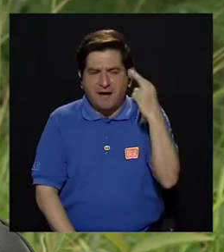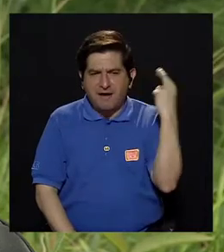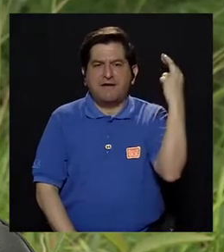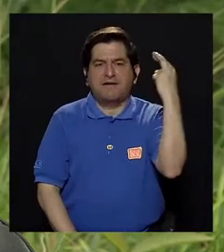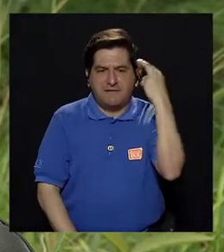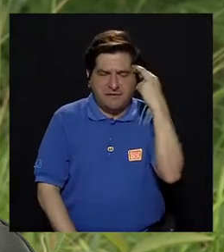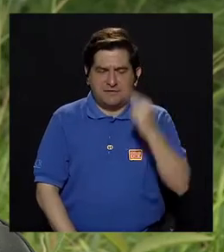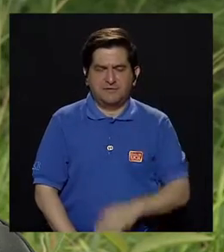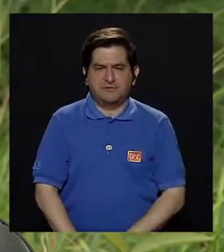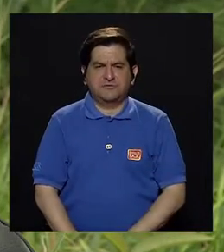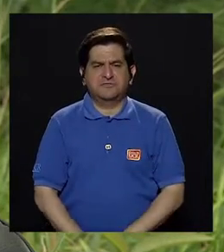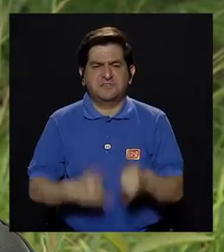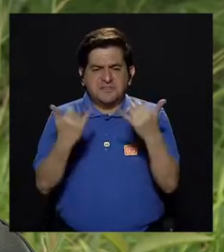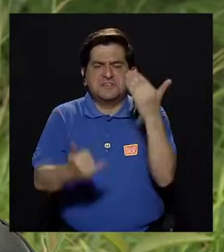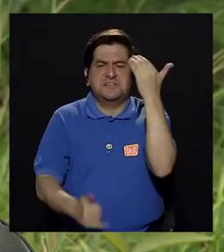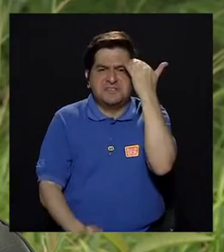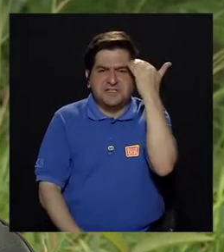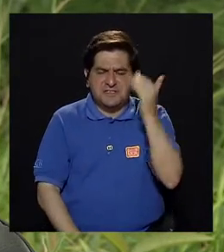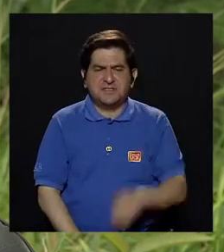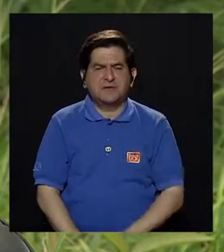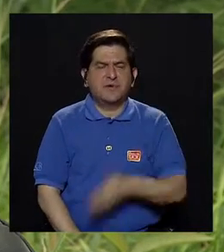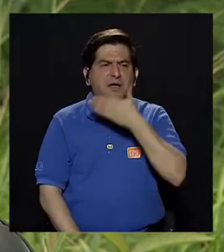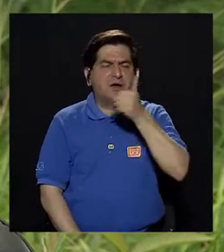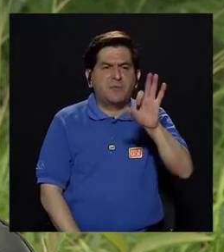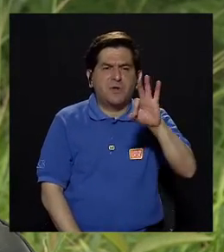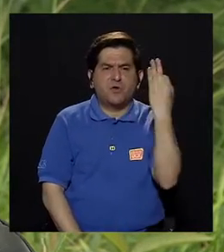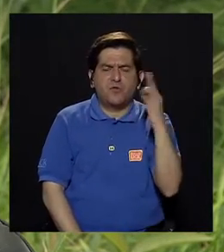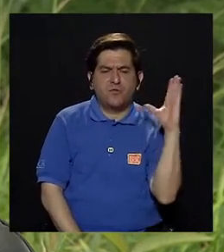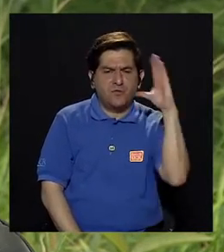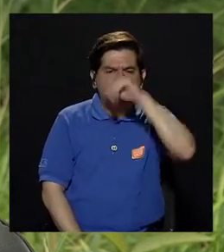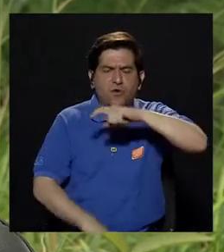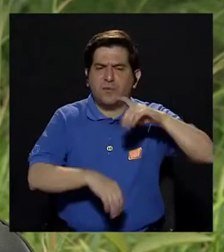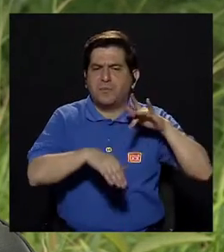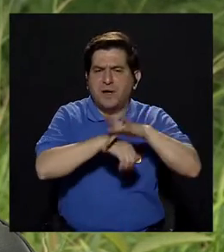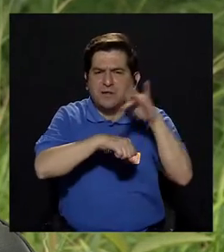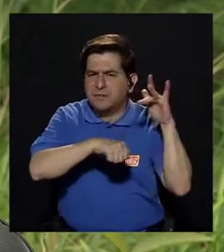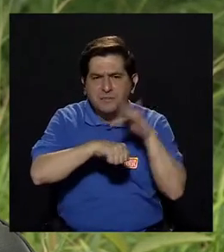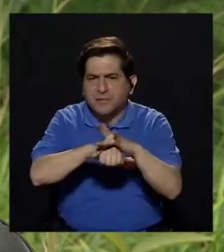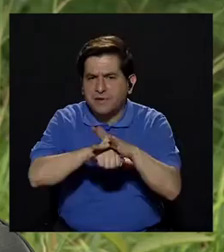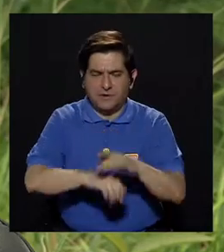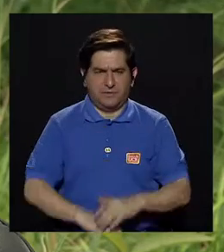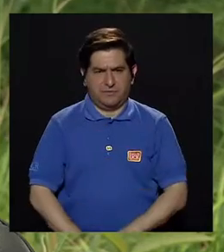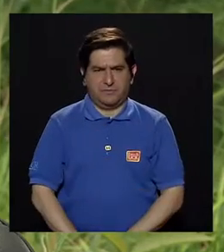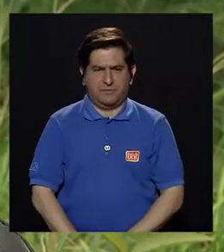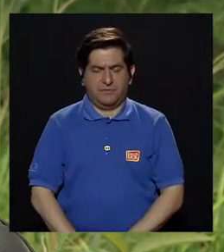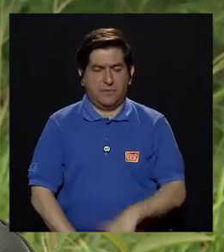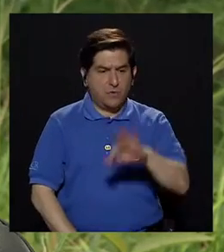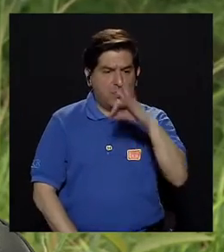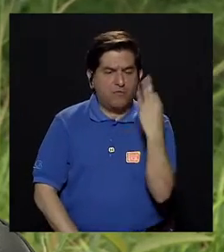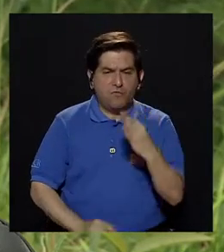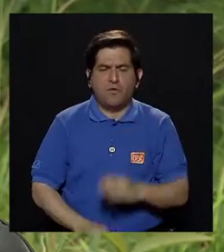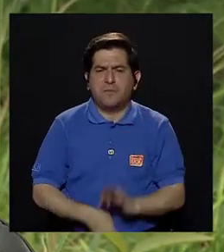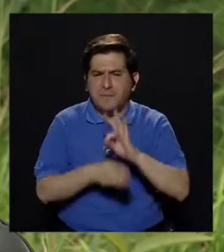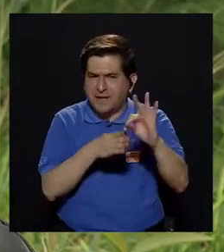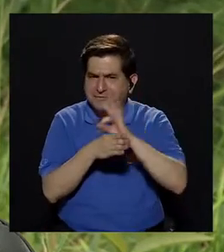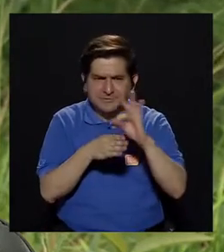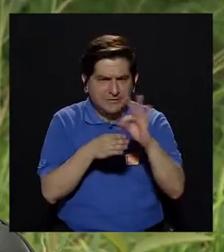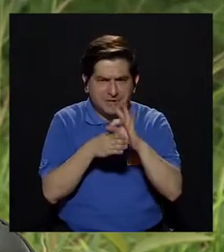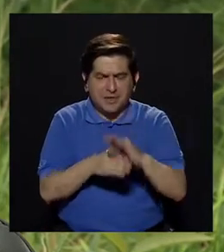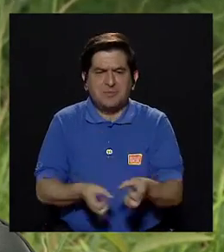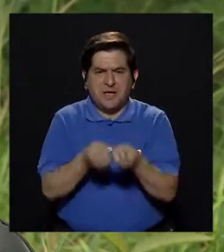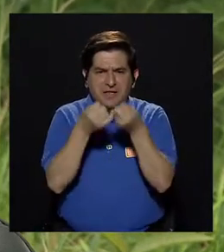causa, se sabe cuál es la mejor forma de detectarlo tempranamente, ¿verdad? Hay formas de tratarlo sin